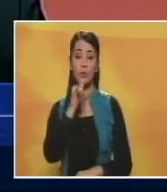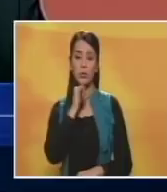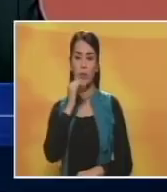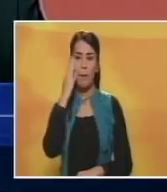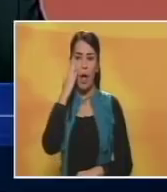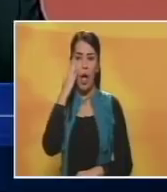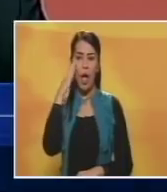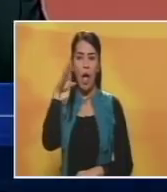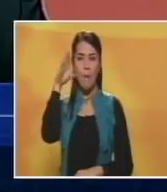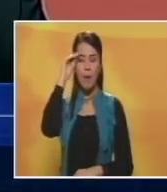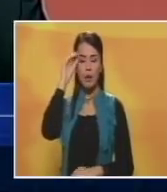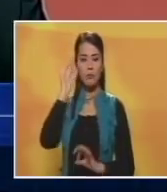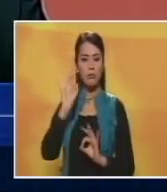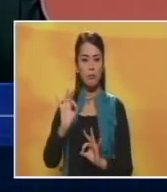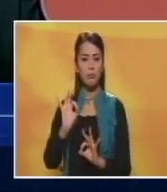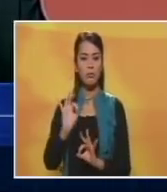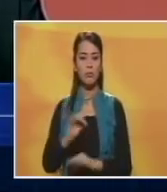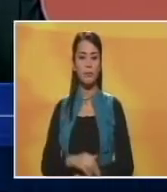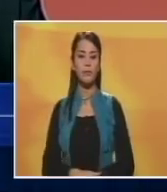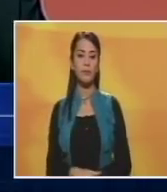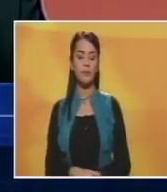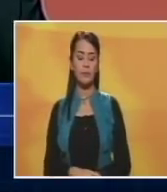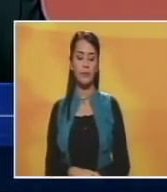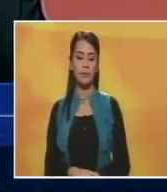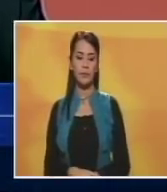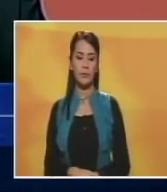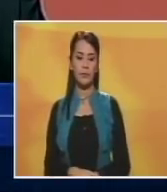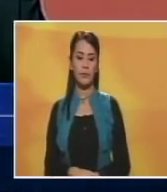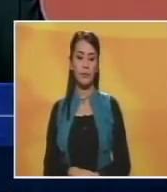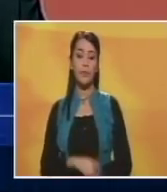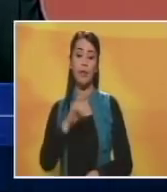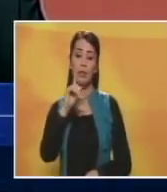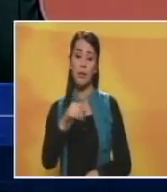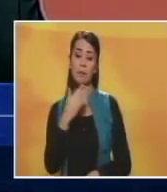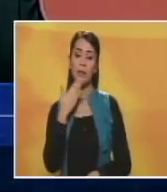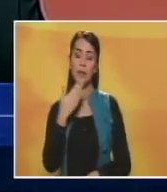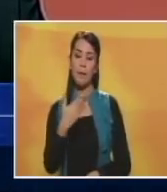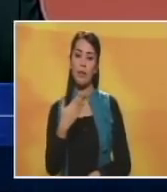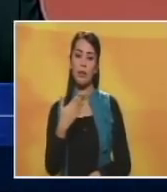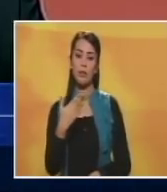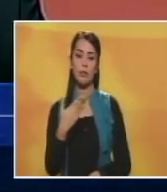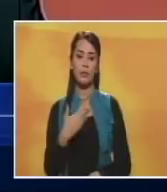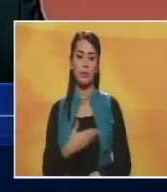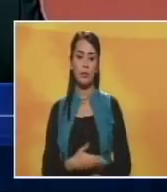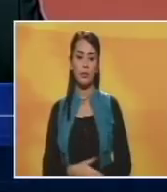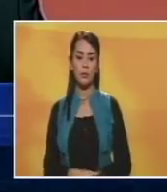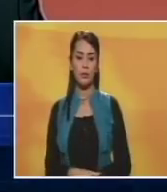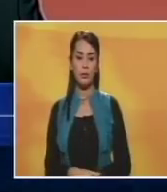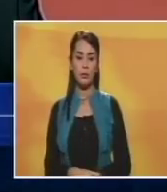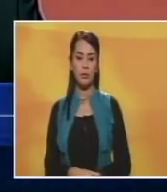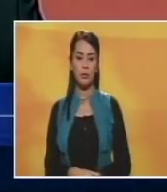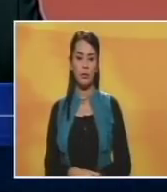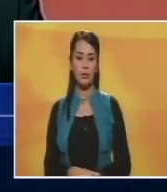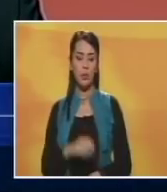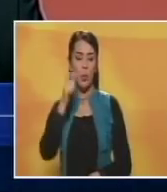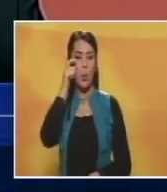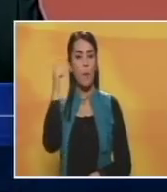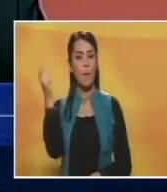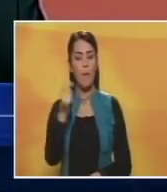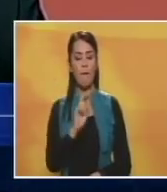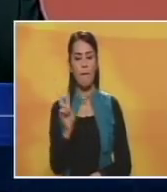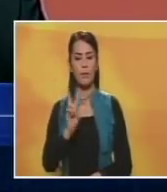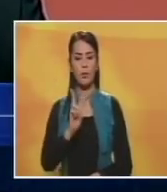información, además de pedirle, como lo ha hecho nuestro glorioso y heroico pueblo